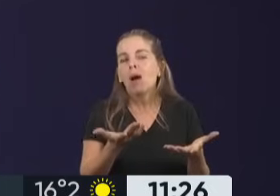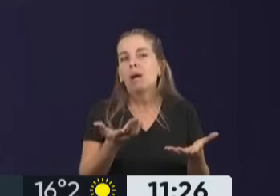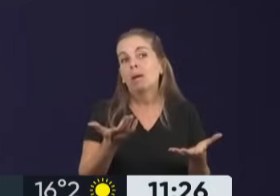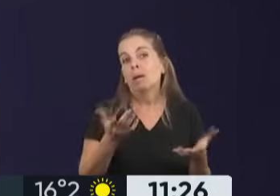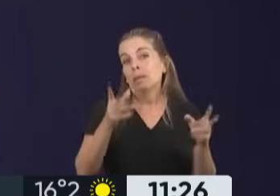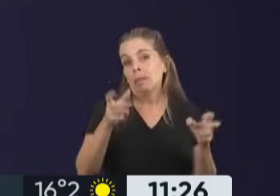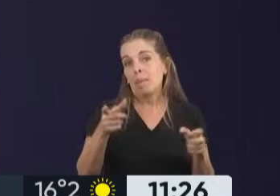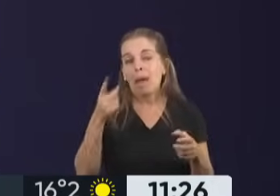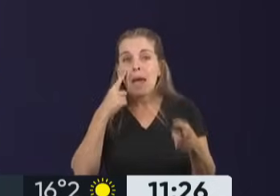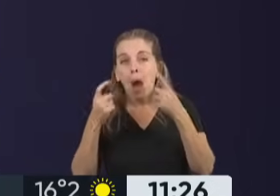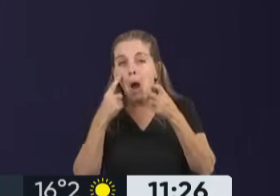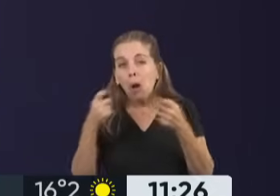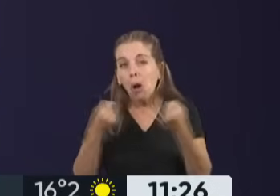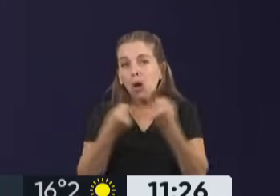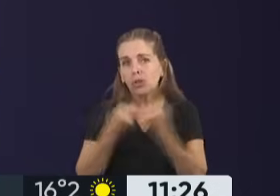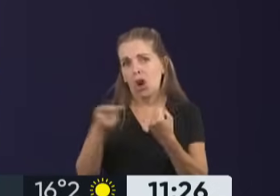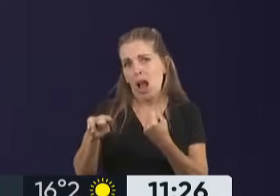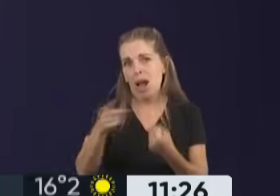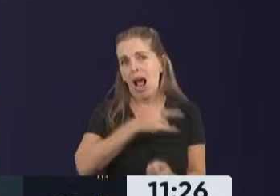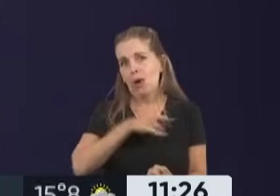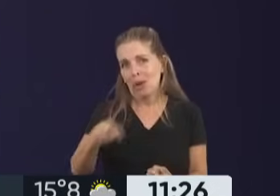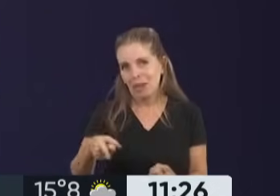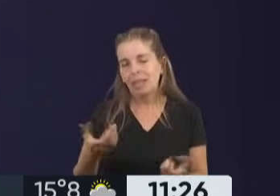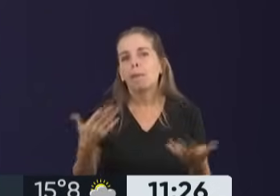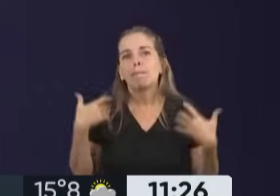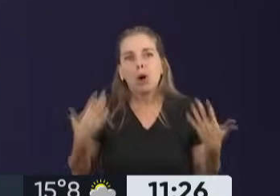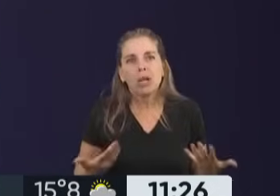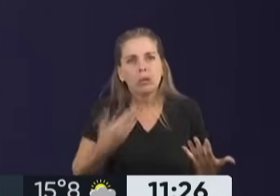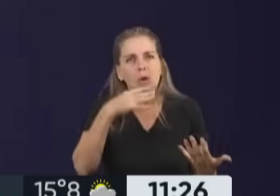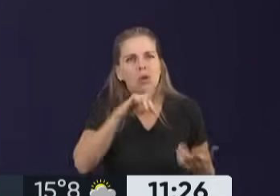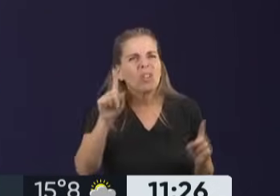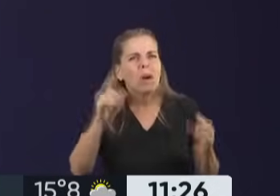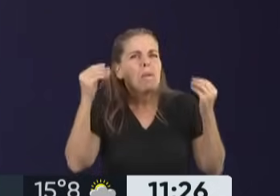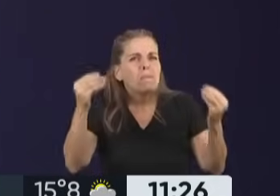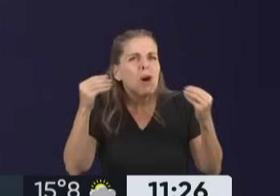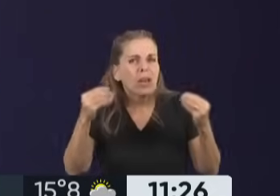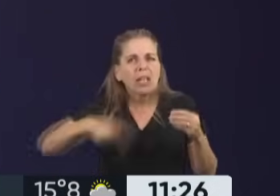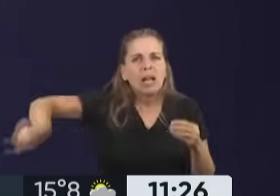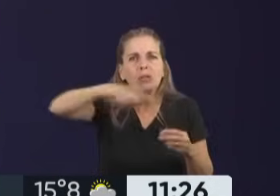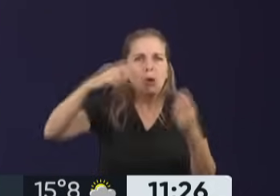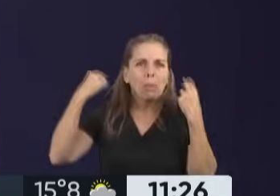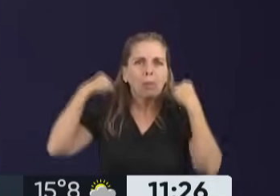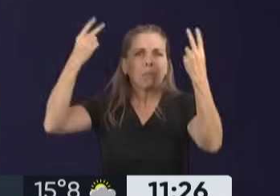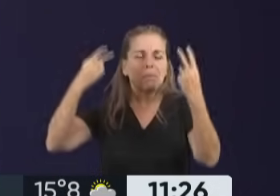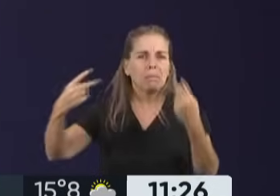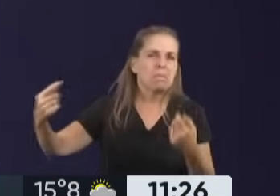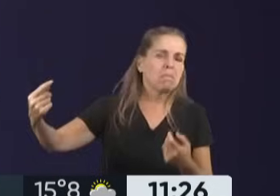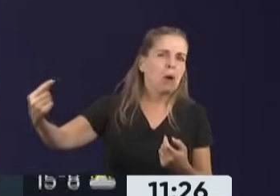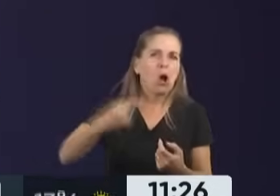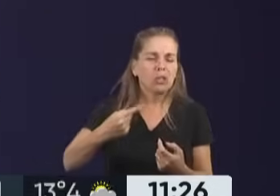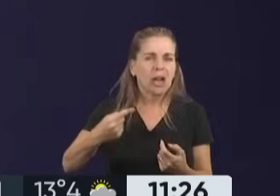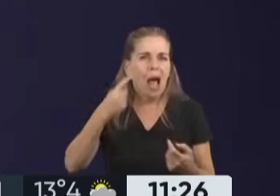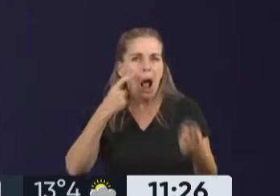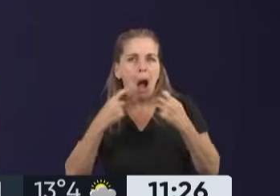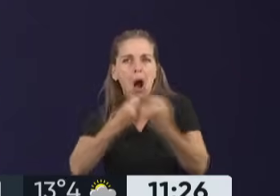auditorías, ¿no? Que repito, no entendemos bien el por qué tanta oposición a estas